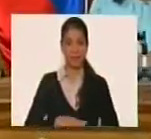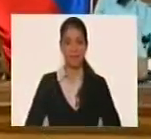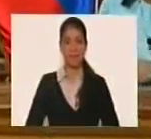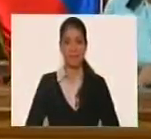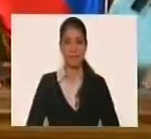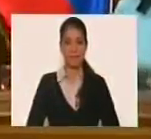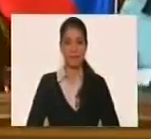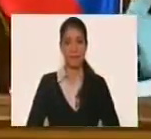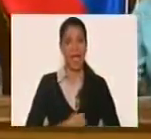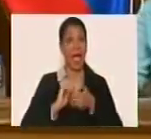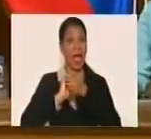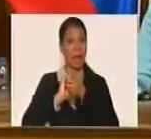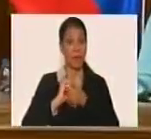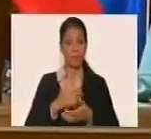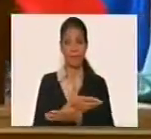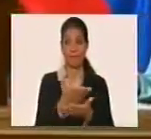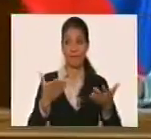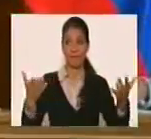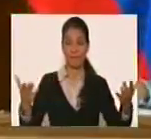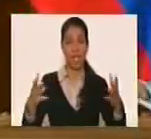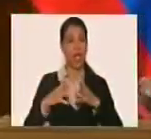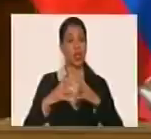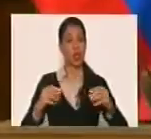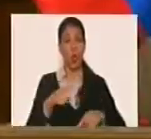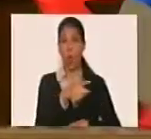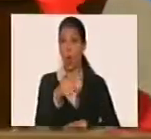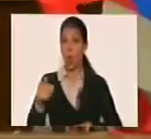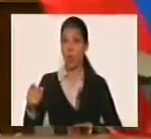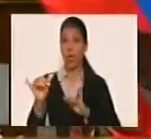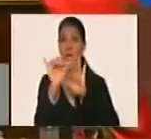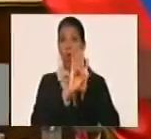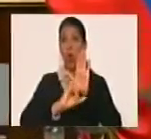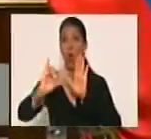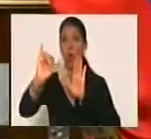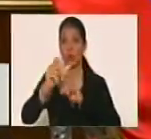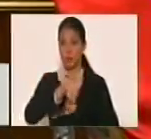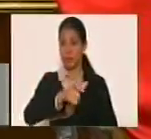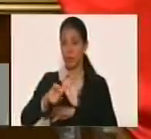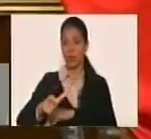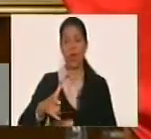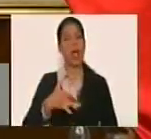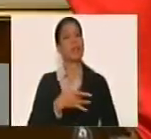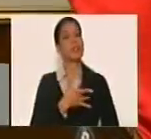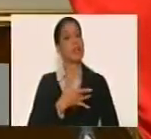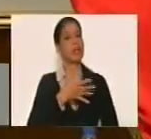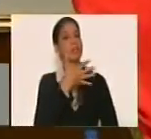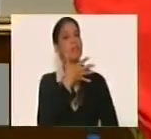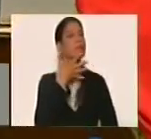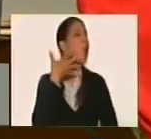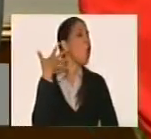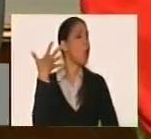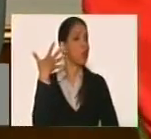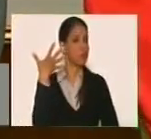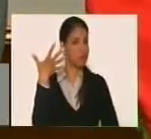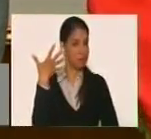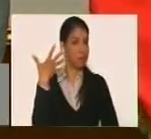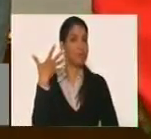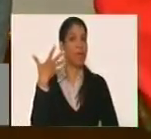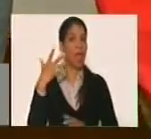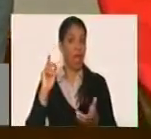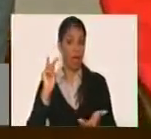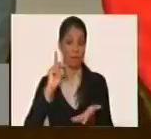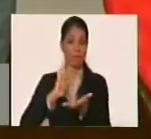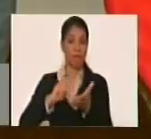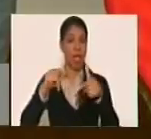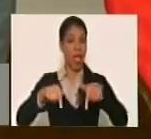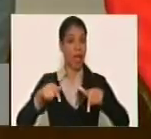Bueno, compatriotas, a todos y a todas, constituyentes, debemos sentirnos profundamente orgullosos de estar presentes en